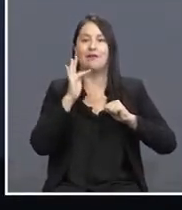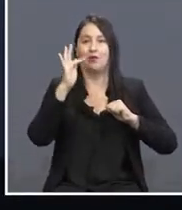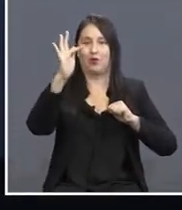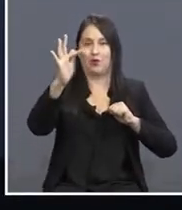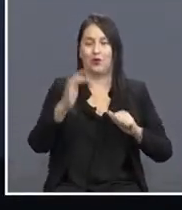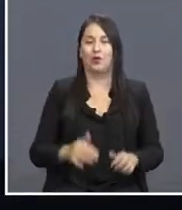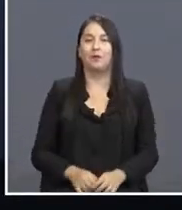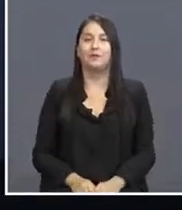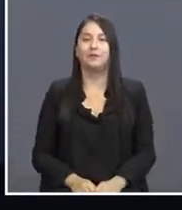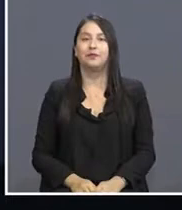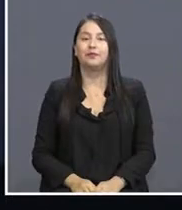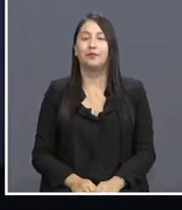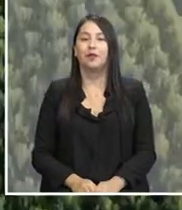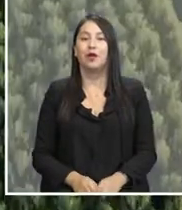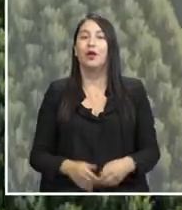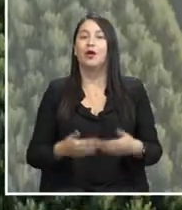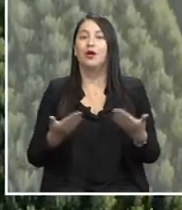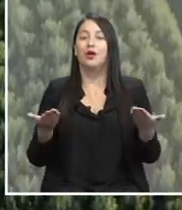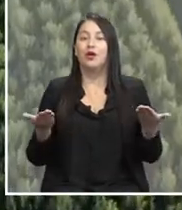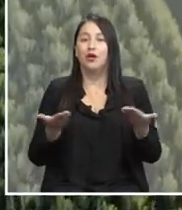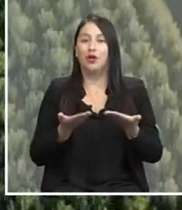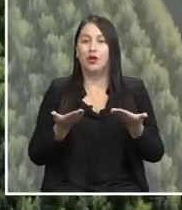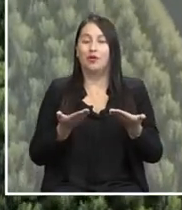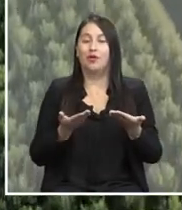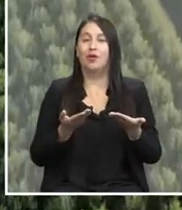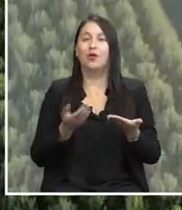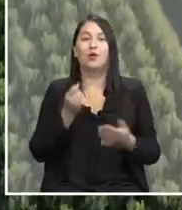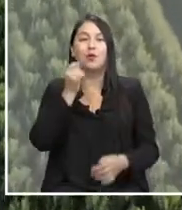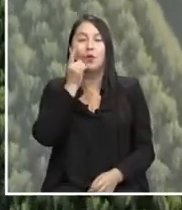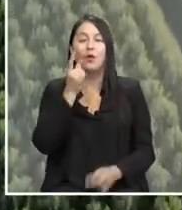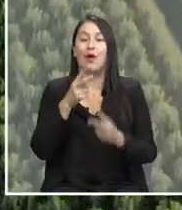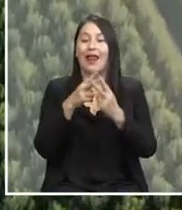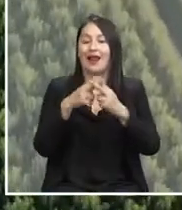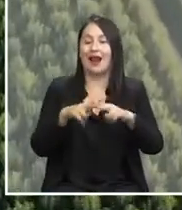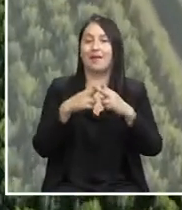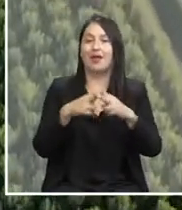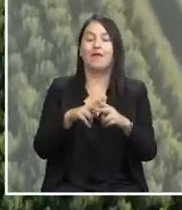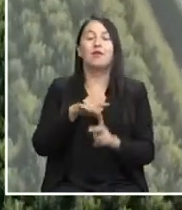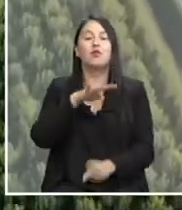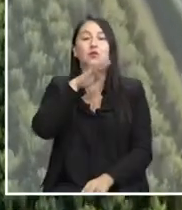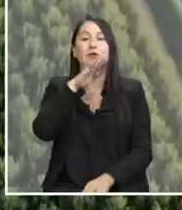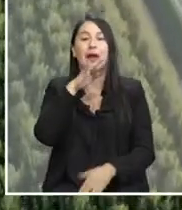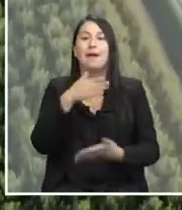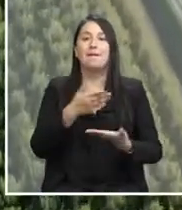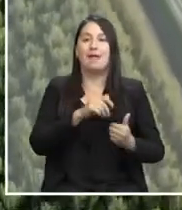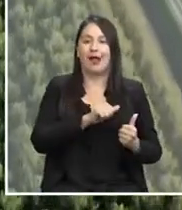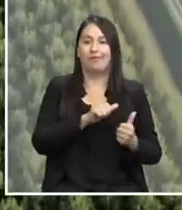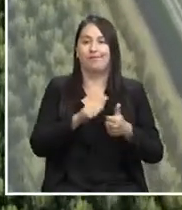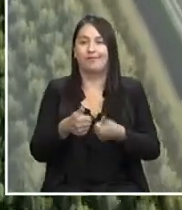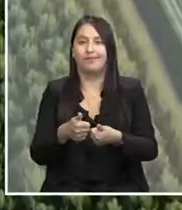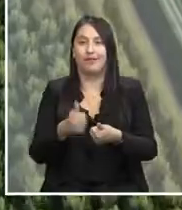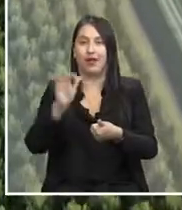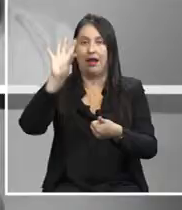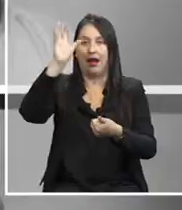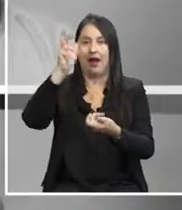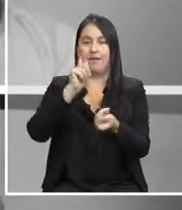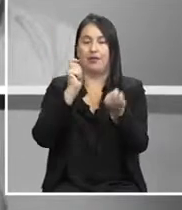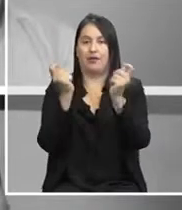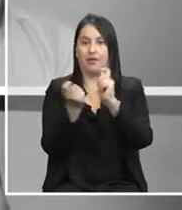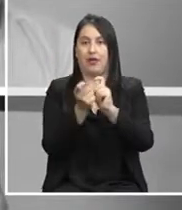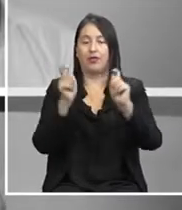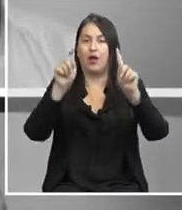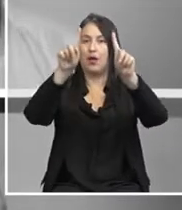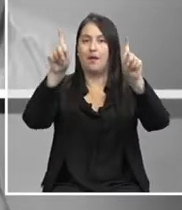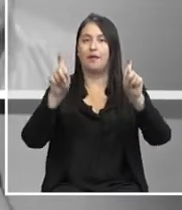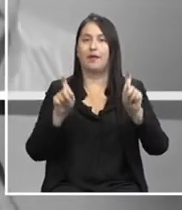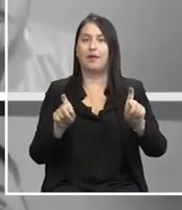o las herramientas, ¿cierto?, que vamos a utilizar para luchar contra el cambio climático. Voy a partir con la primera pregunta. ¿Qué parte del